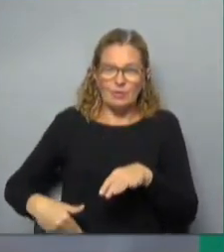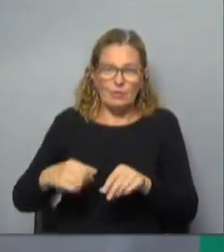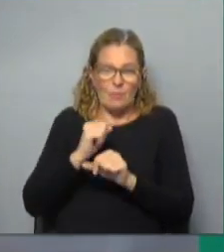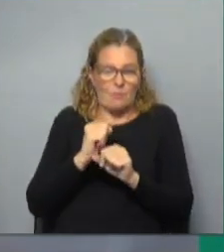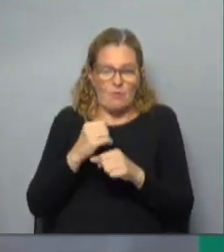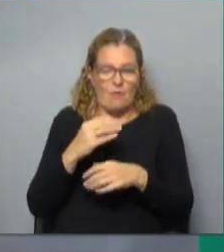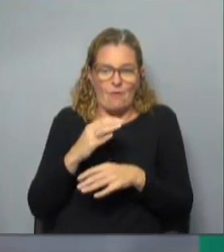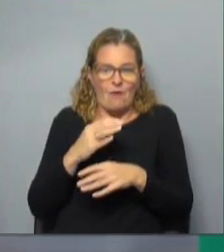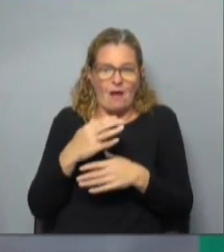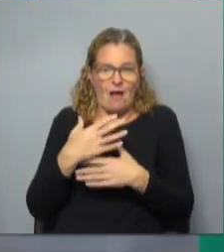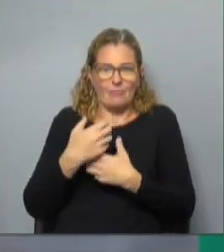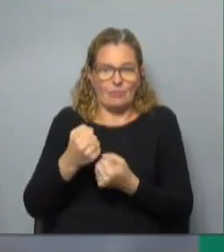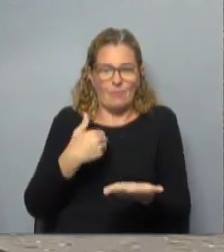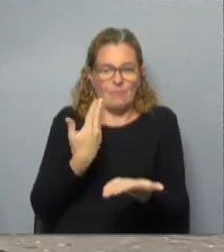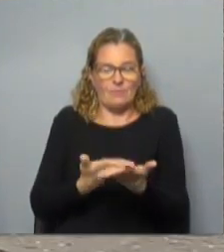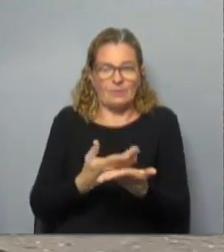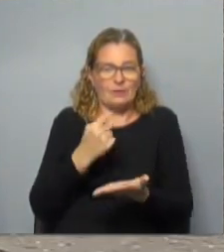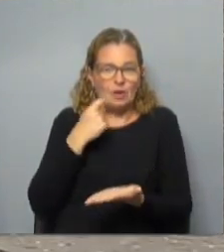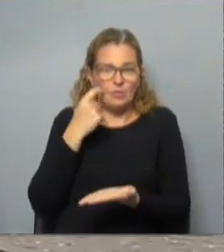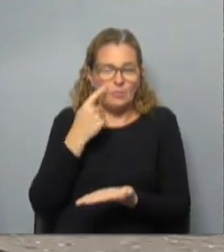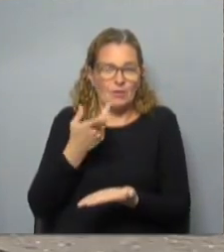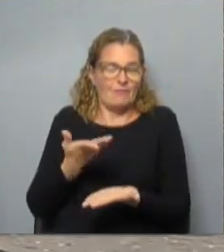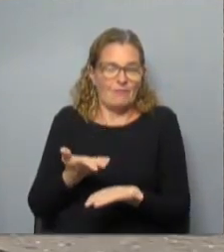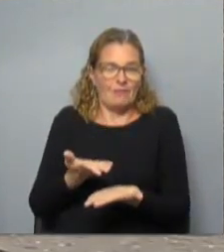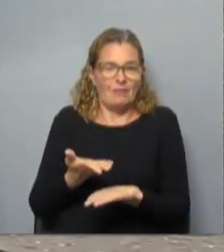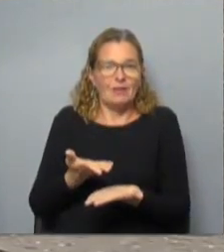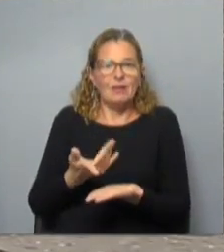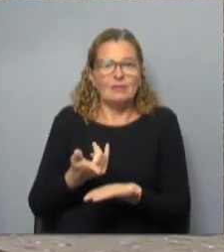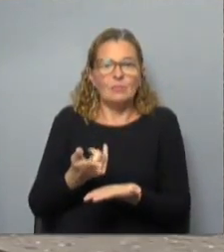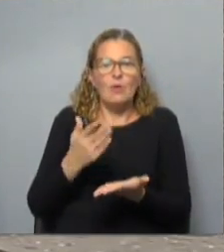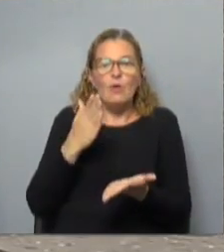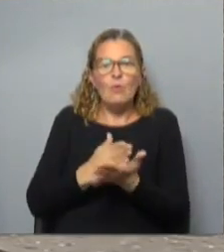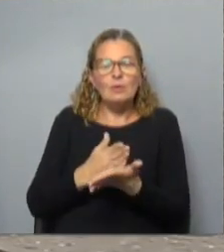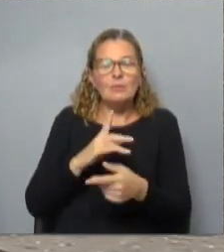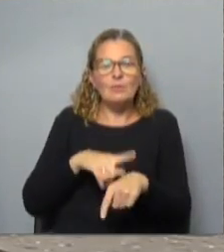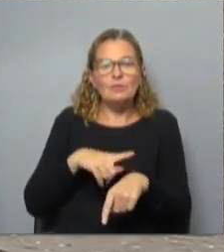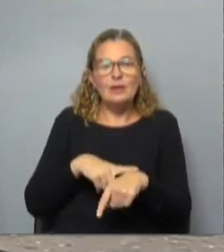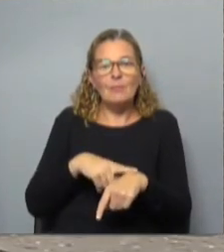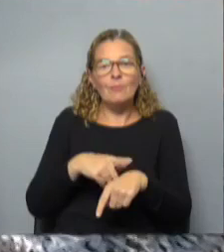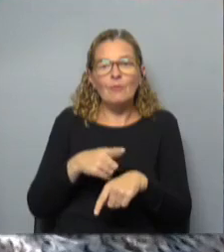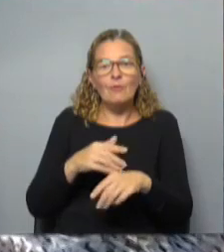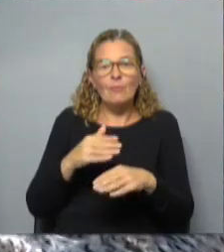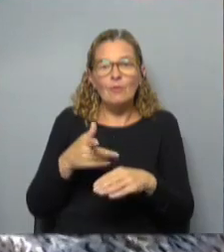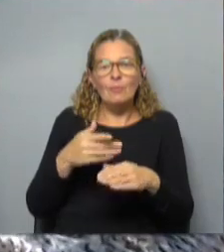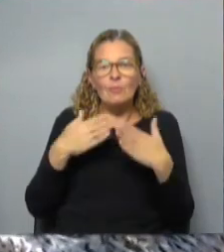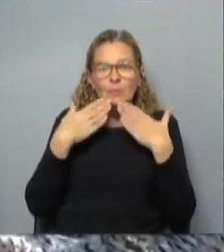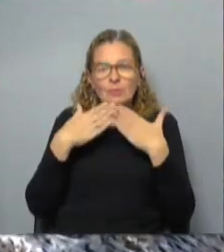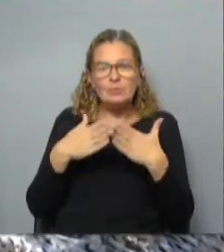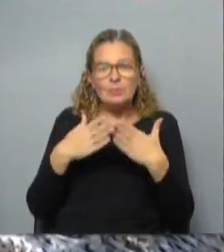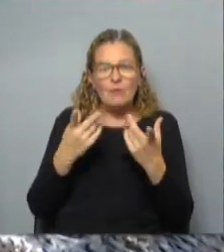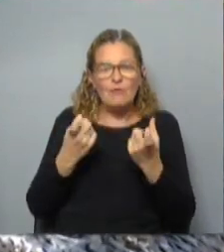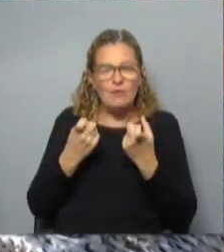sostener cuando presentaron su verdad en particular en este último tiempo nosotros hacemos un cuestionamiento muy